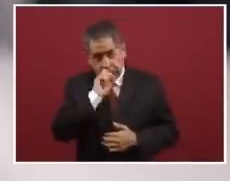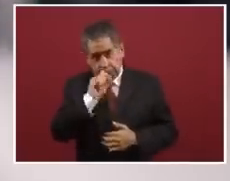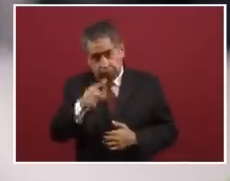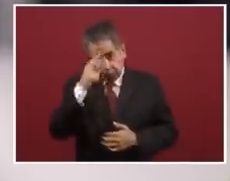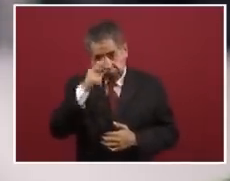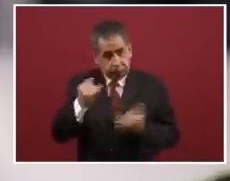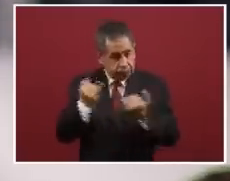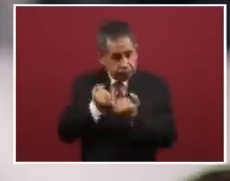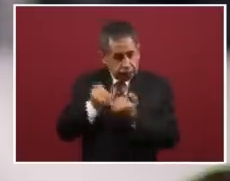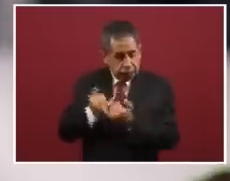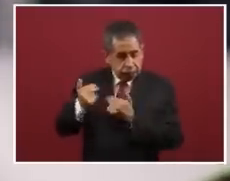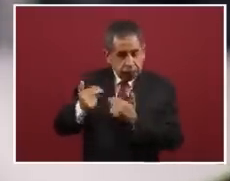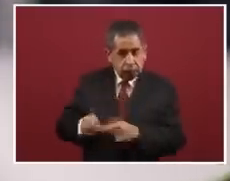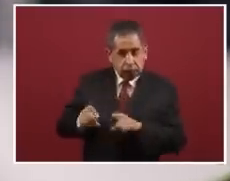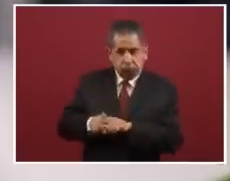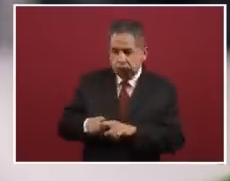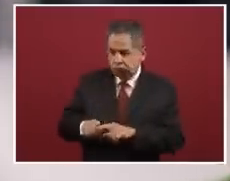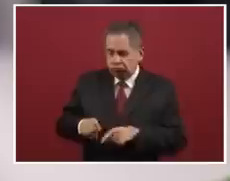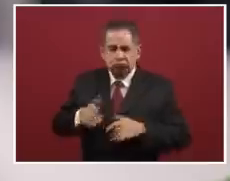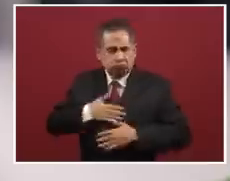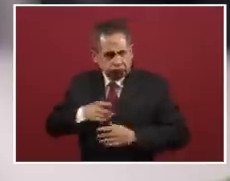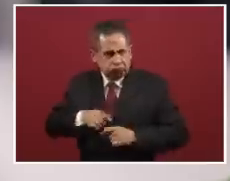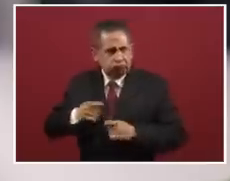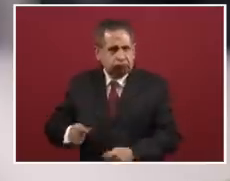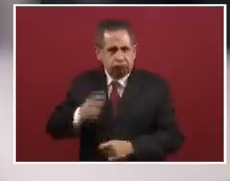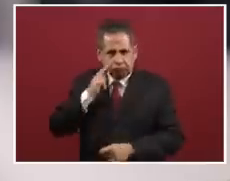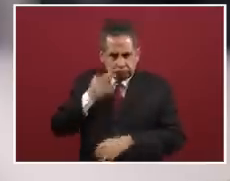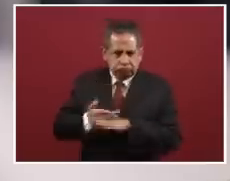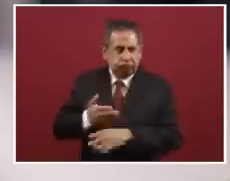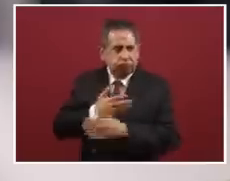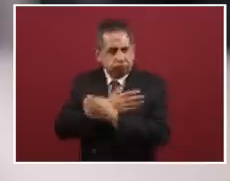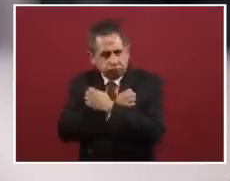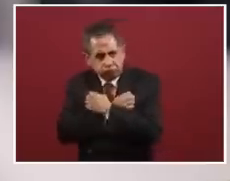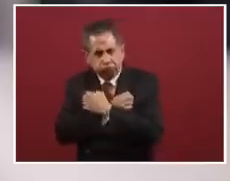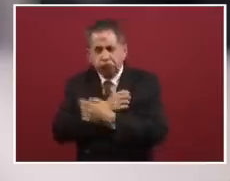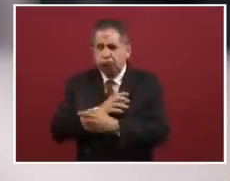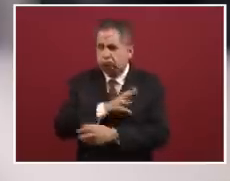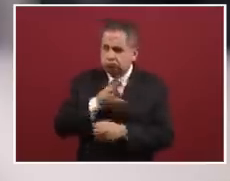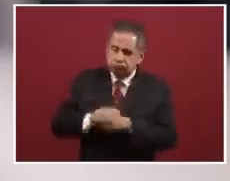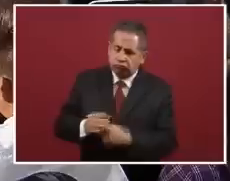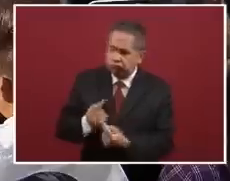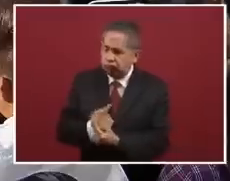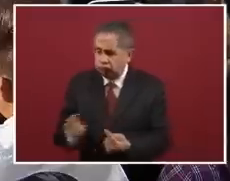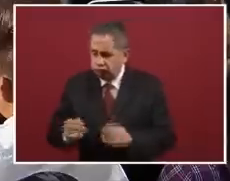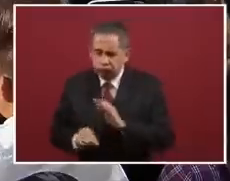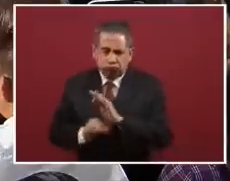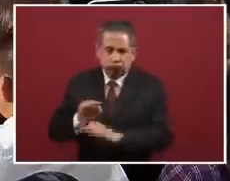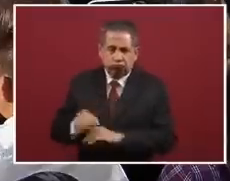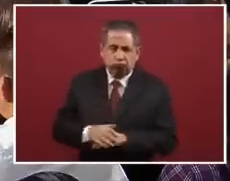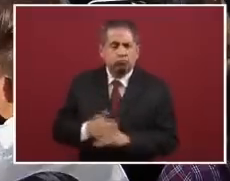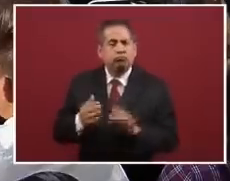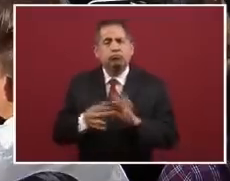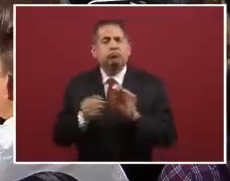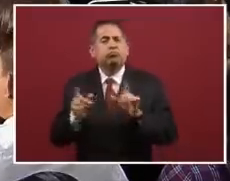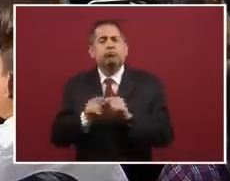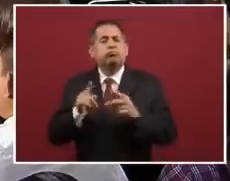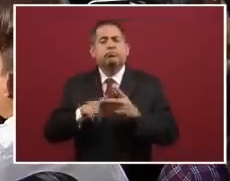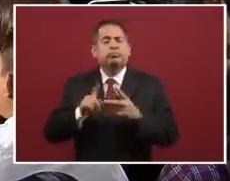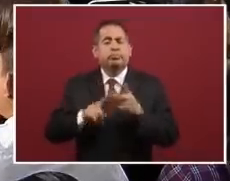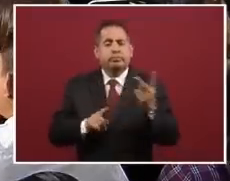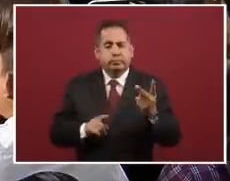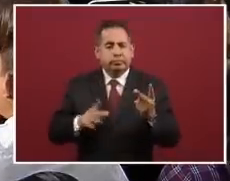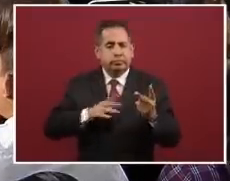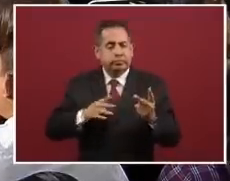ese papel de educación, de todo el bienestar de estos menores? Y rápidamente, el tema, ha